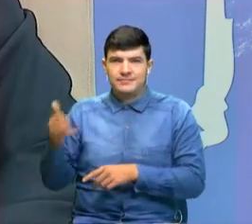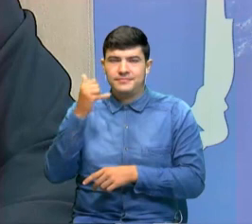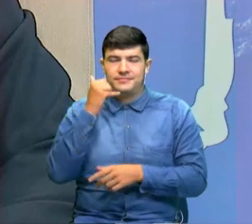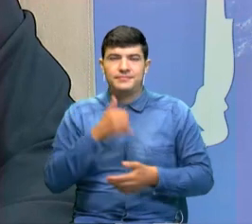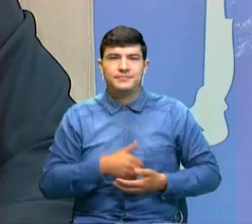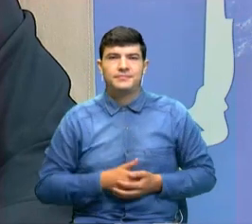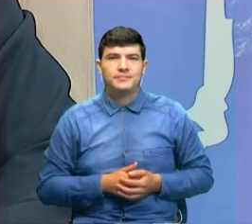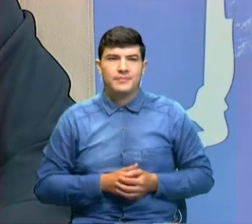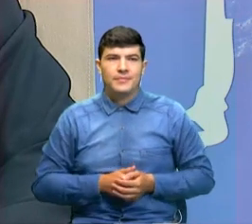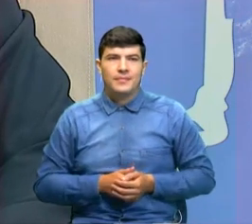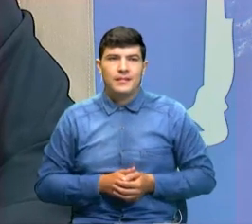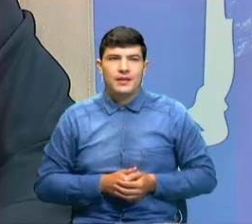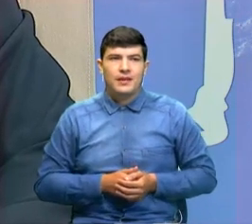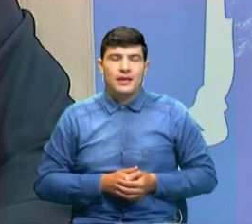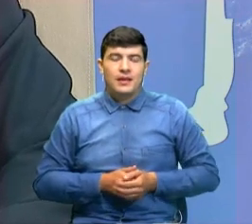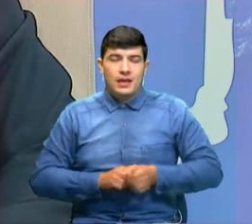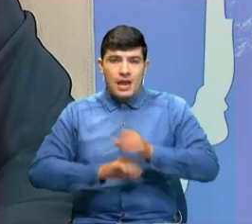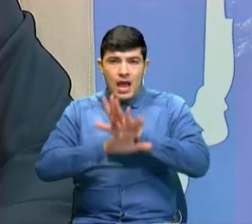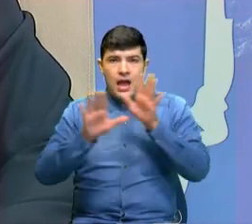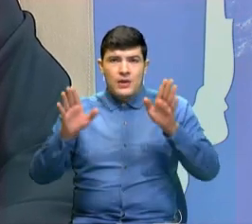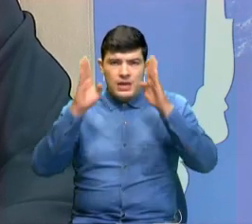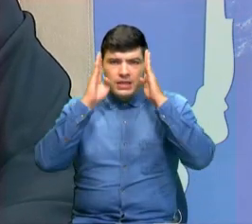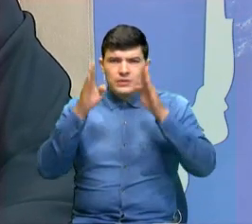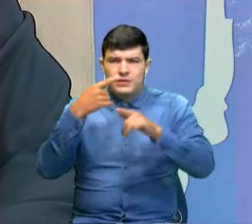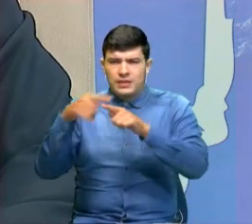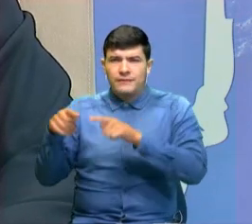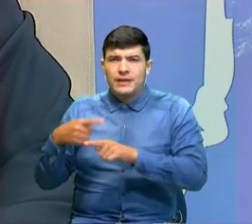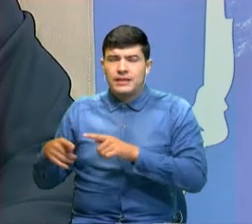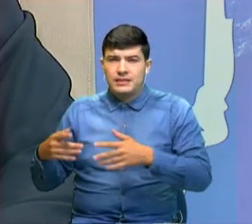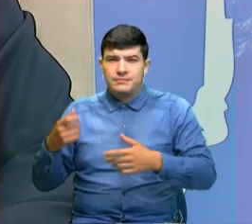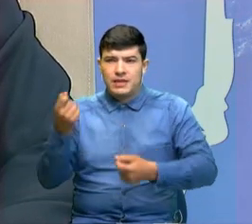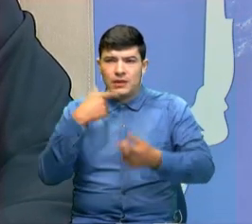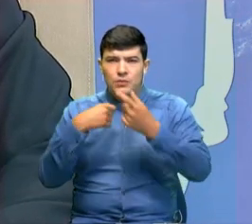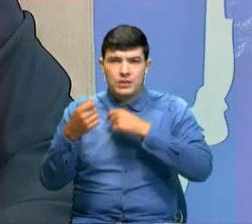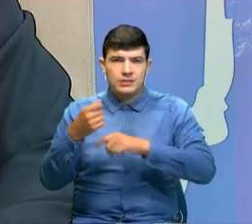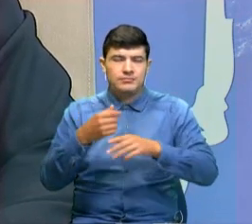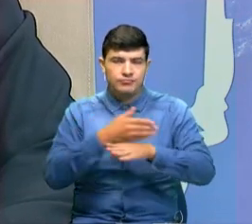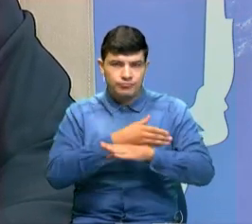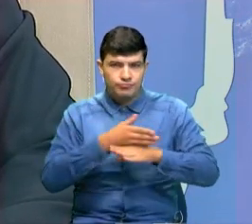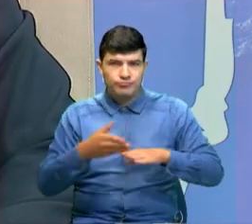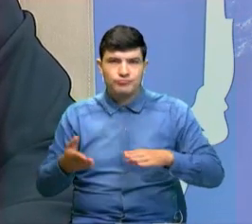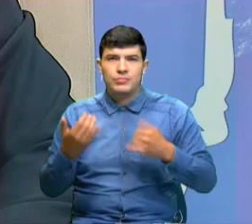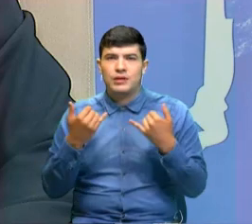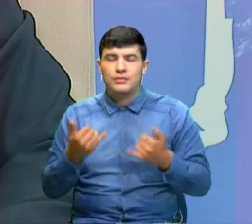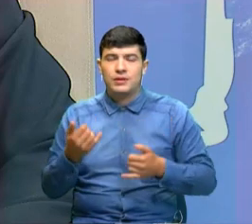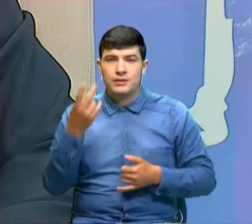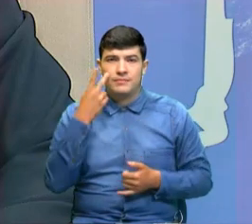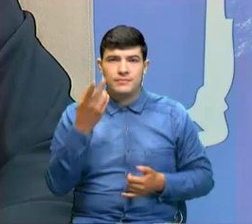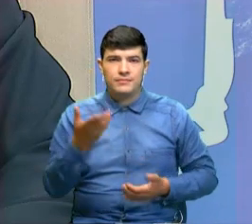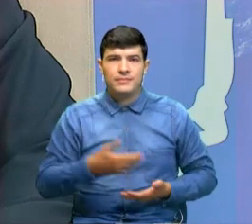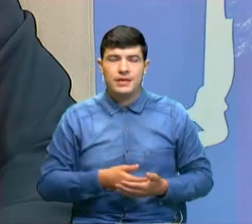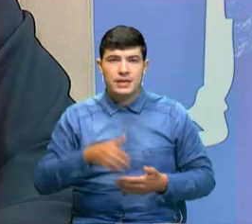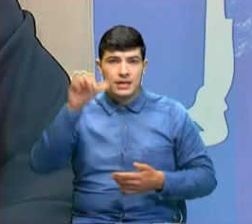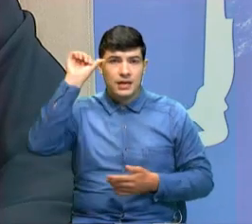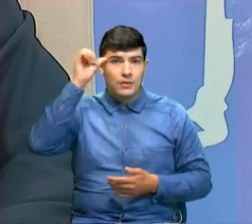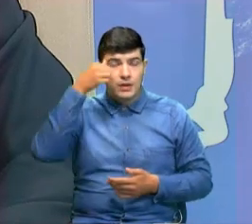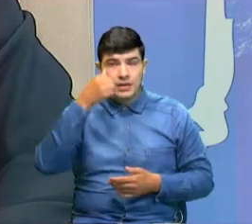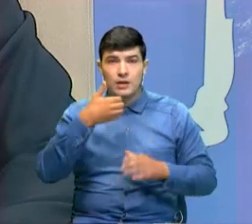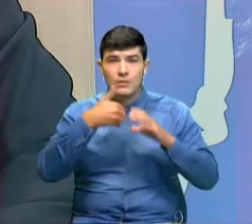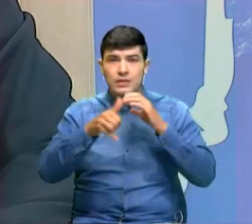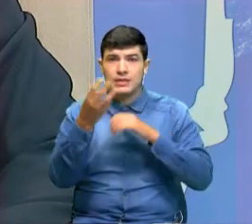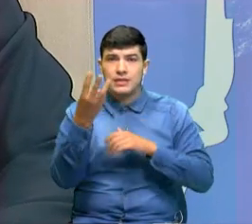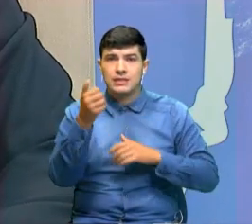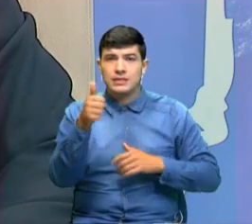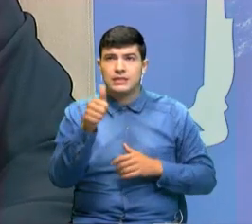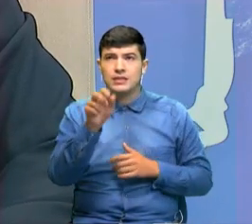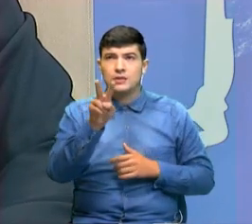inquietud del señor José Domingo y, por supuesto, las atenciones de las preguntas que ustedes nos están enviando. Recuerden, WhatsApp